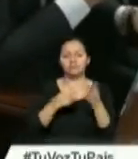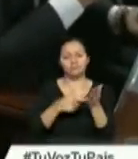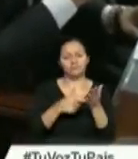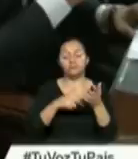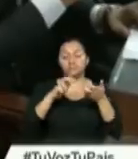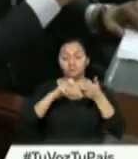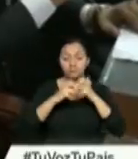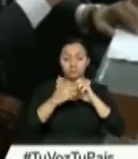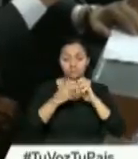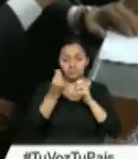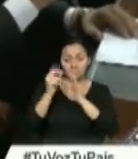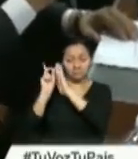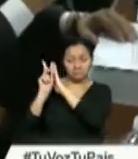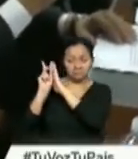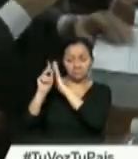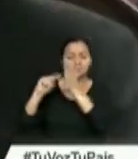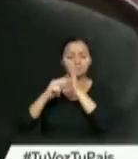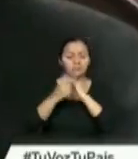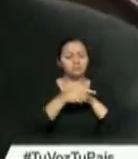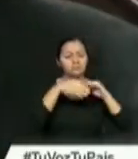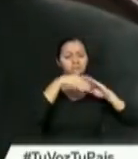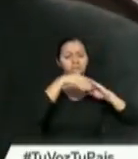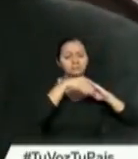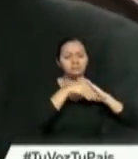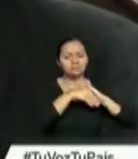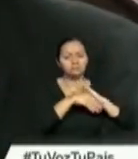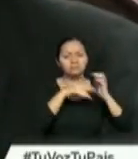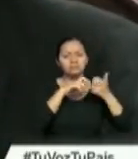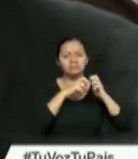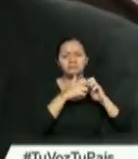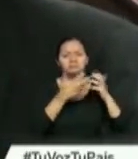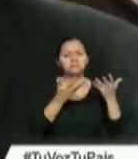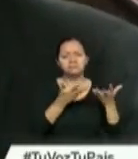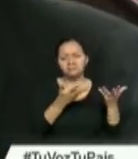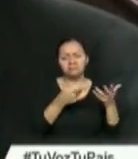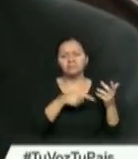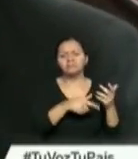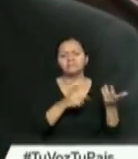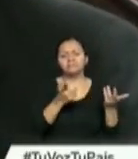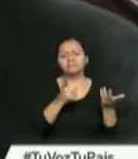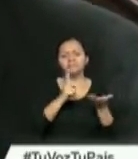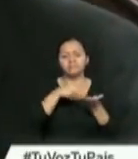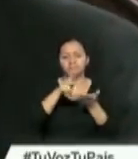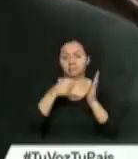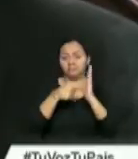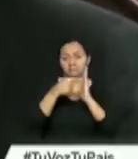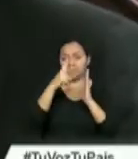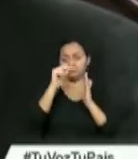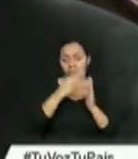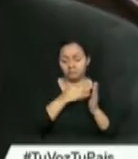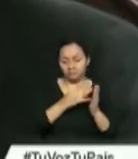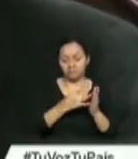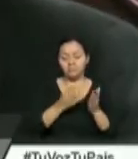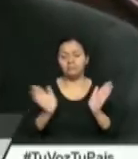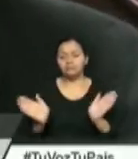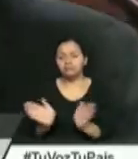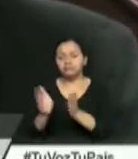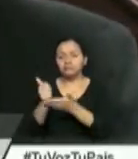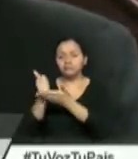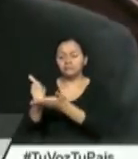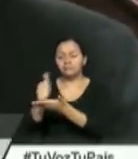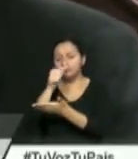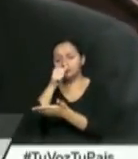nefastas consecuencias que producen en economía planetaria, ya que estos significan evasión fiscal, fomento del crimen organizado y